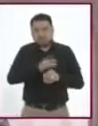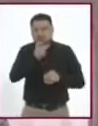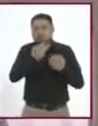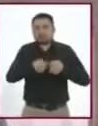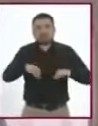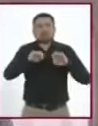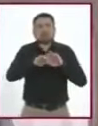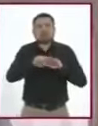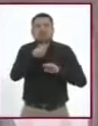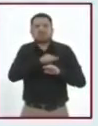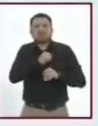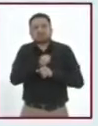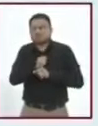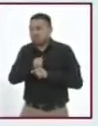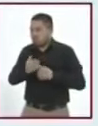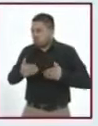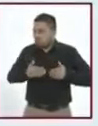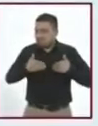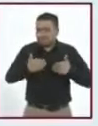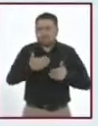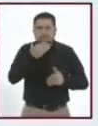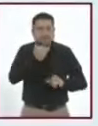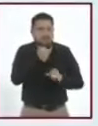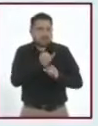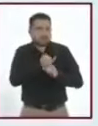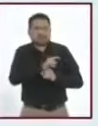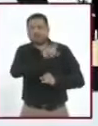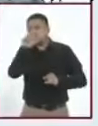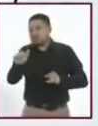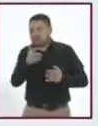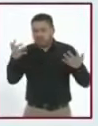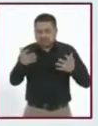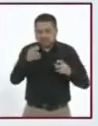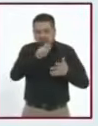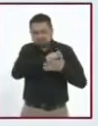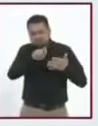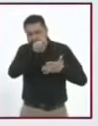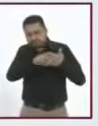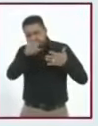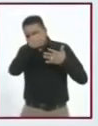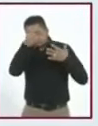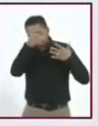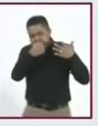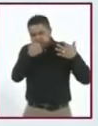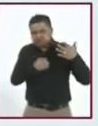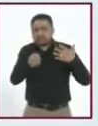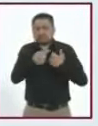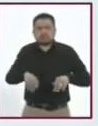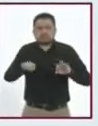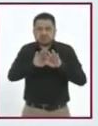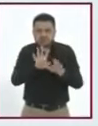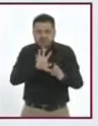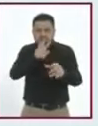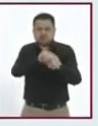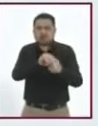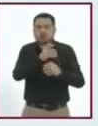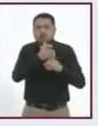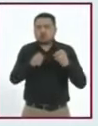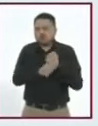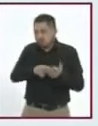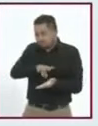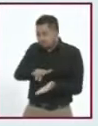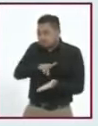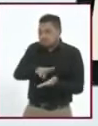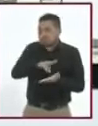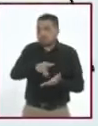a fuentes confiables. Después debemos elaborar un guión. Es importante incluir recursos de apoyo,